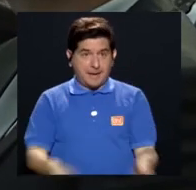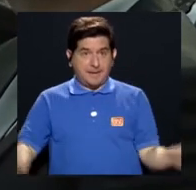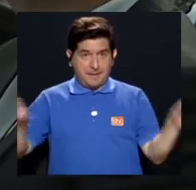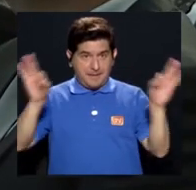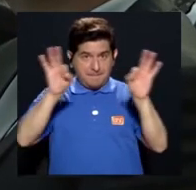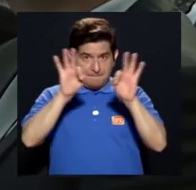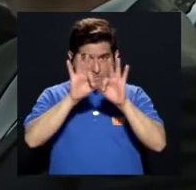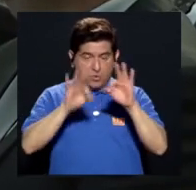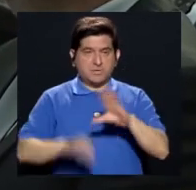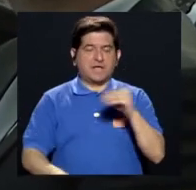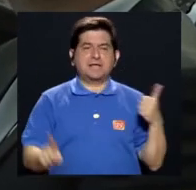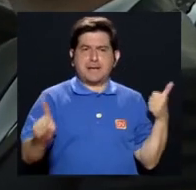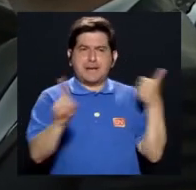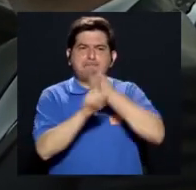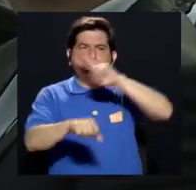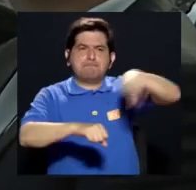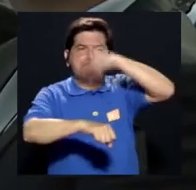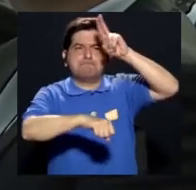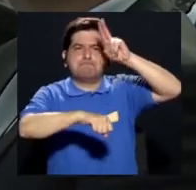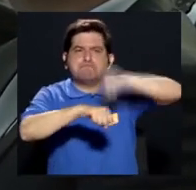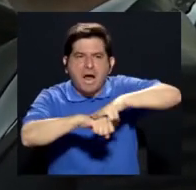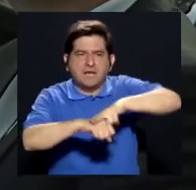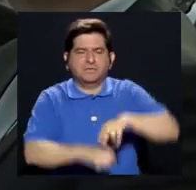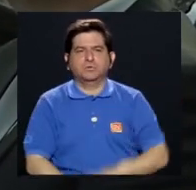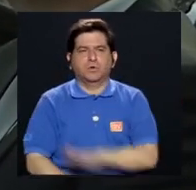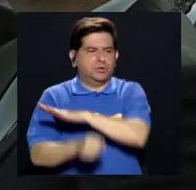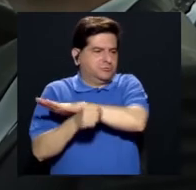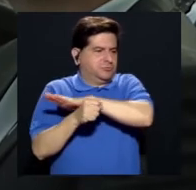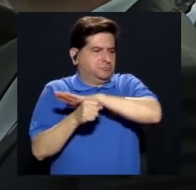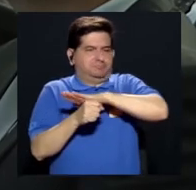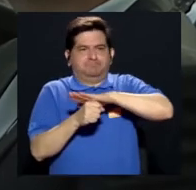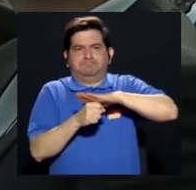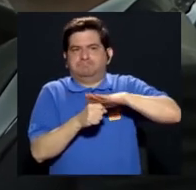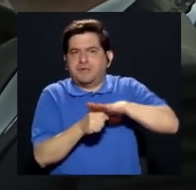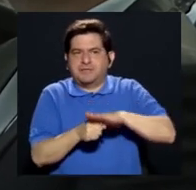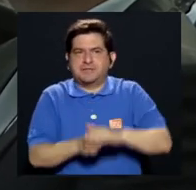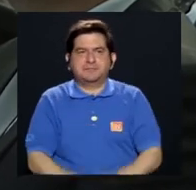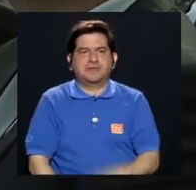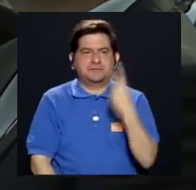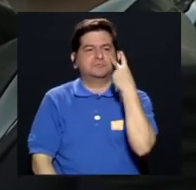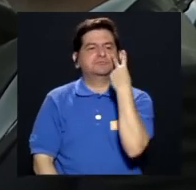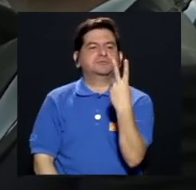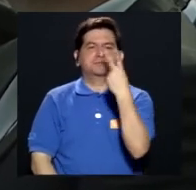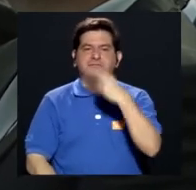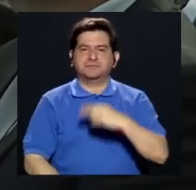relevancia y cuyo impacto nacional es absolutamente evidente.